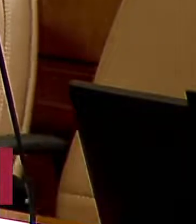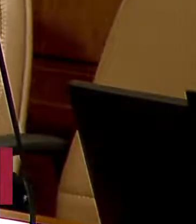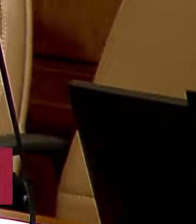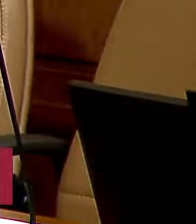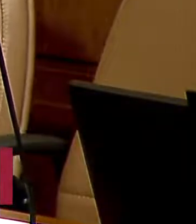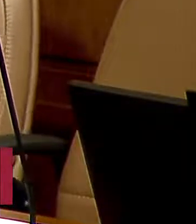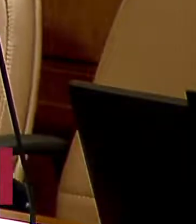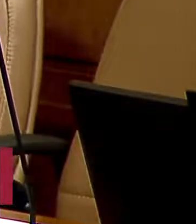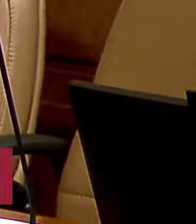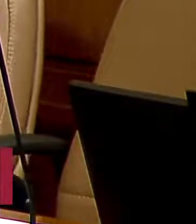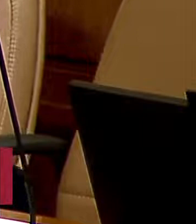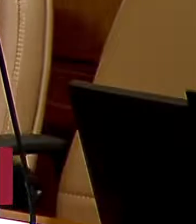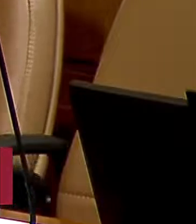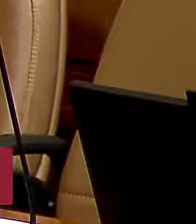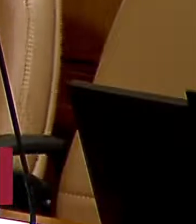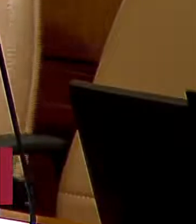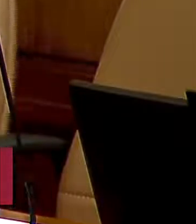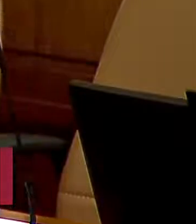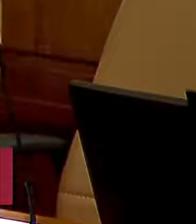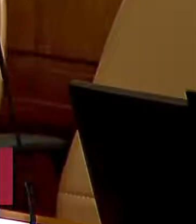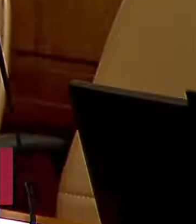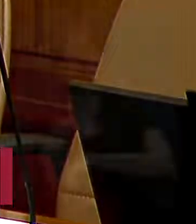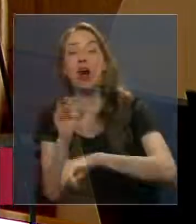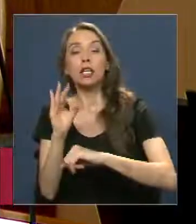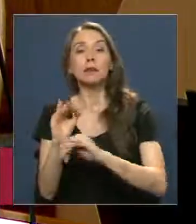Así que me va a costar completar el tiempo ahora.